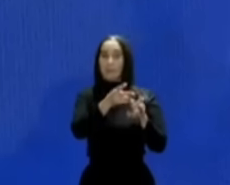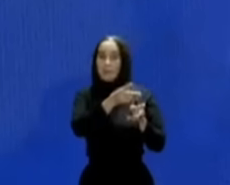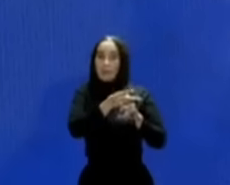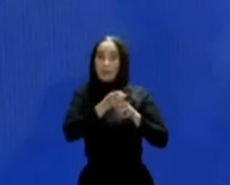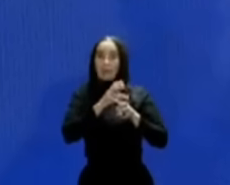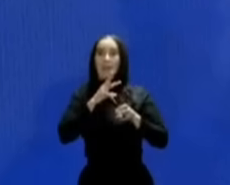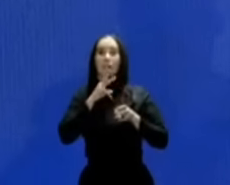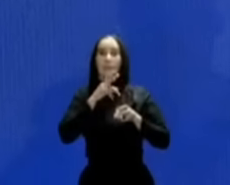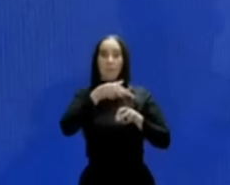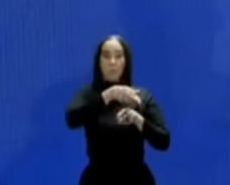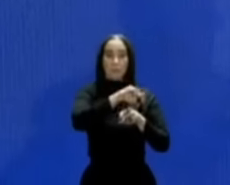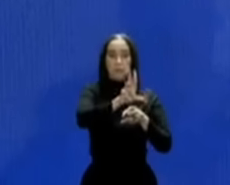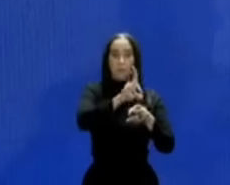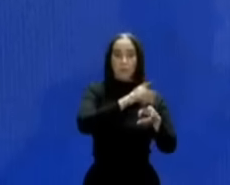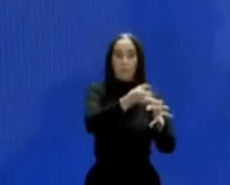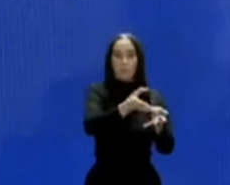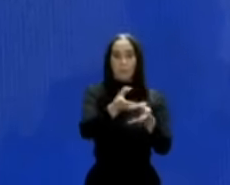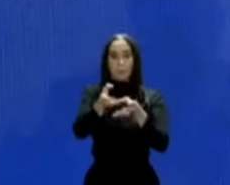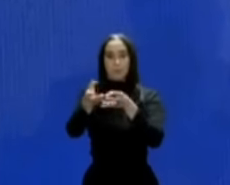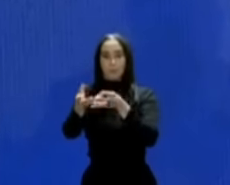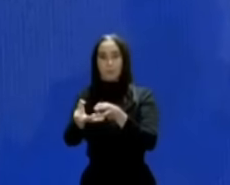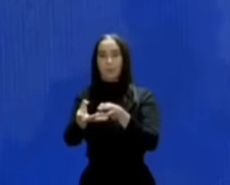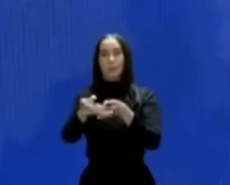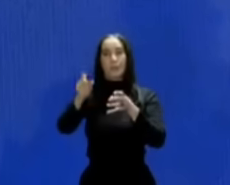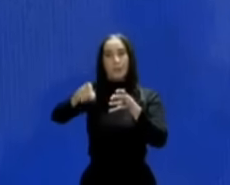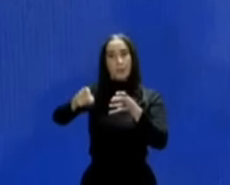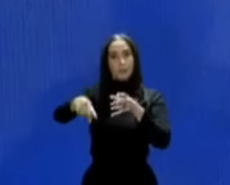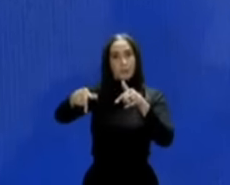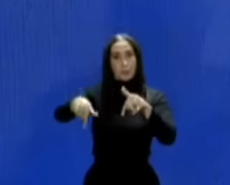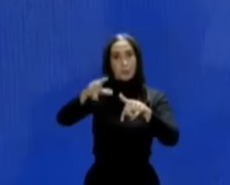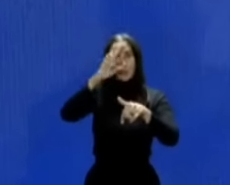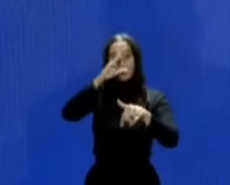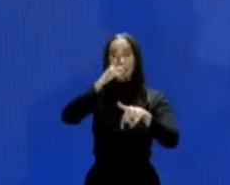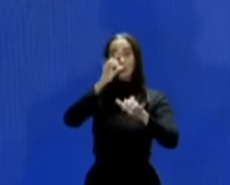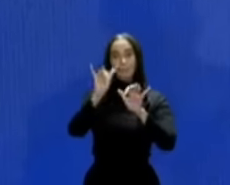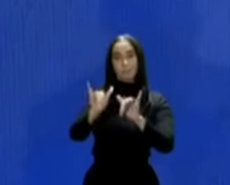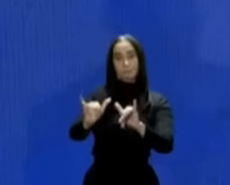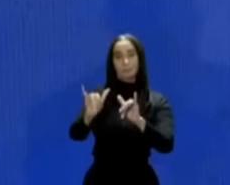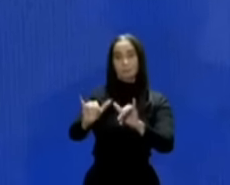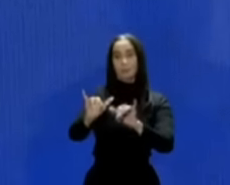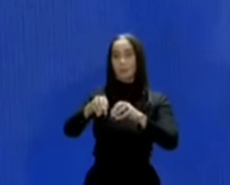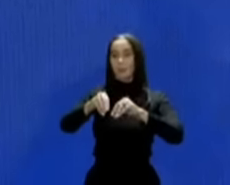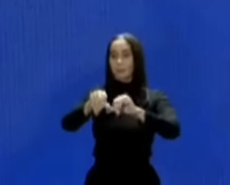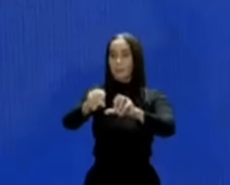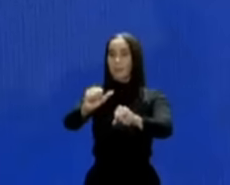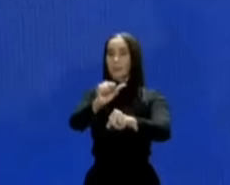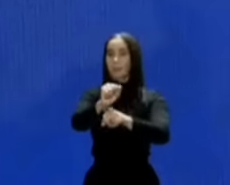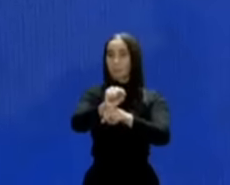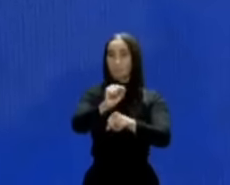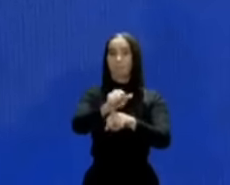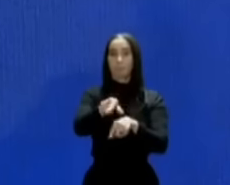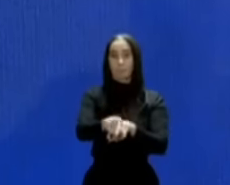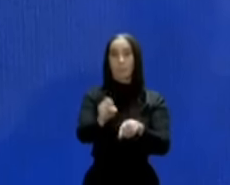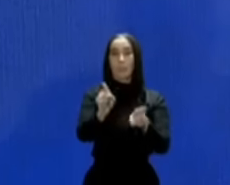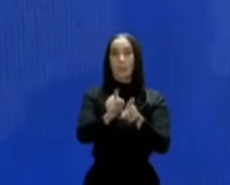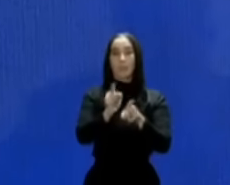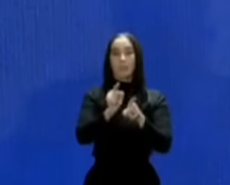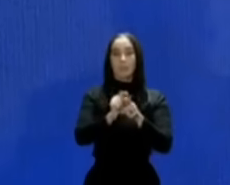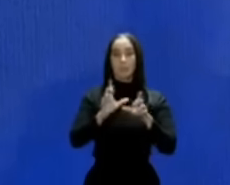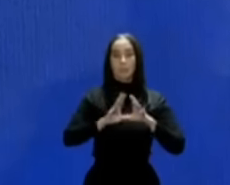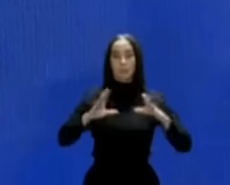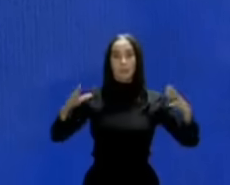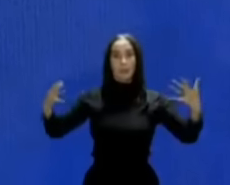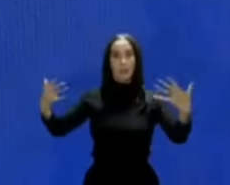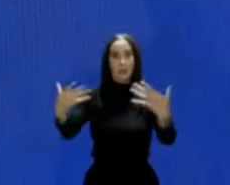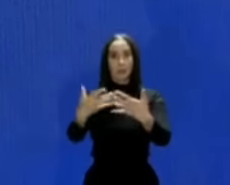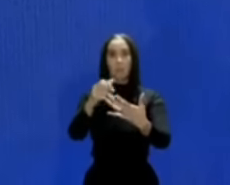del río y llevarlo a donde lo necesitamos para nuestros agricultores, y también salvar la Laguna de